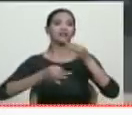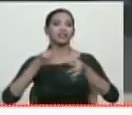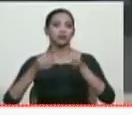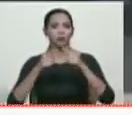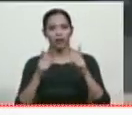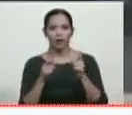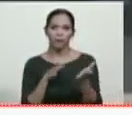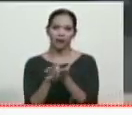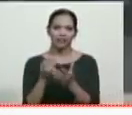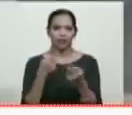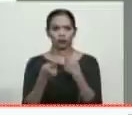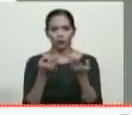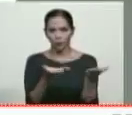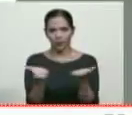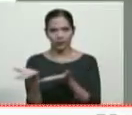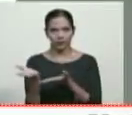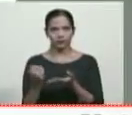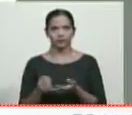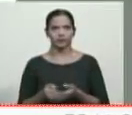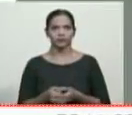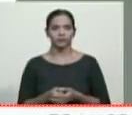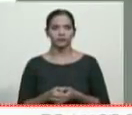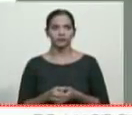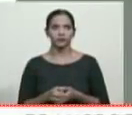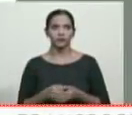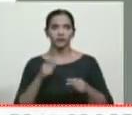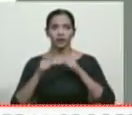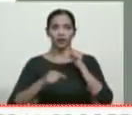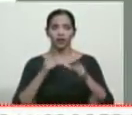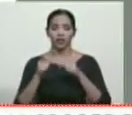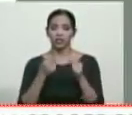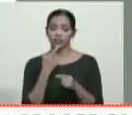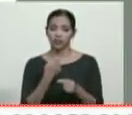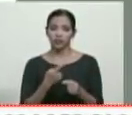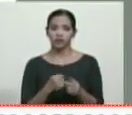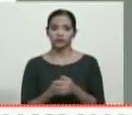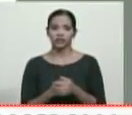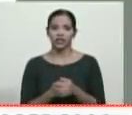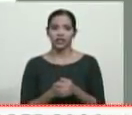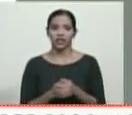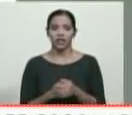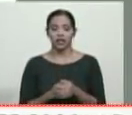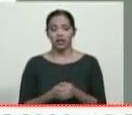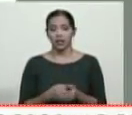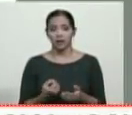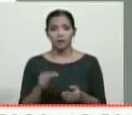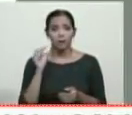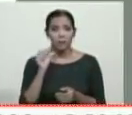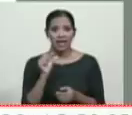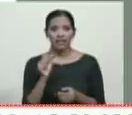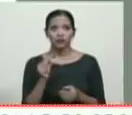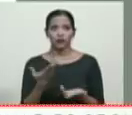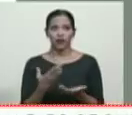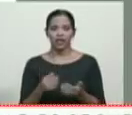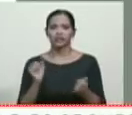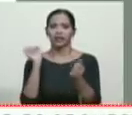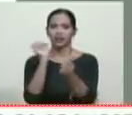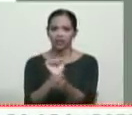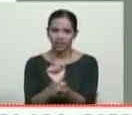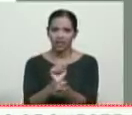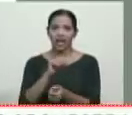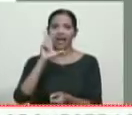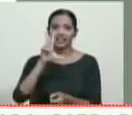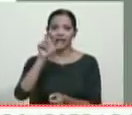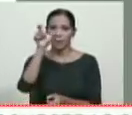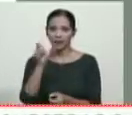cosas como esta. Vamos a verla. El tuit dice lo siguiente, arroba BTV Canal 8. Momento en el que sacan detenidos a tres